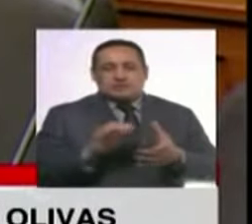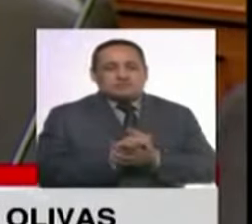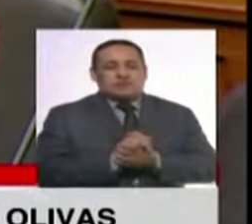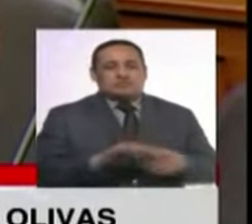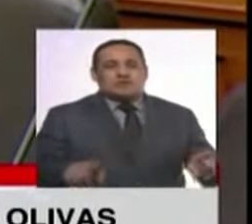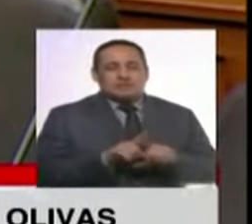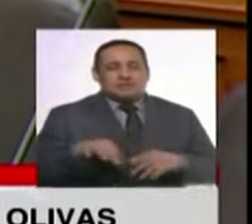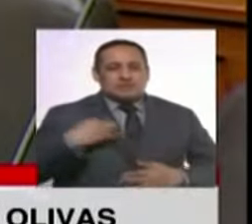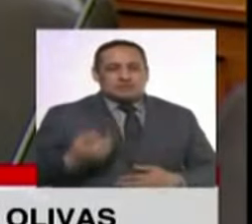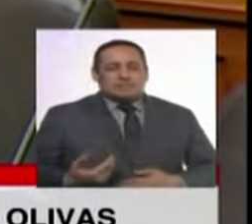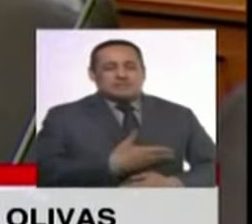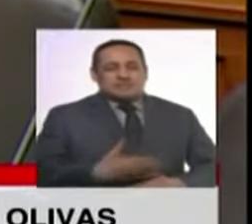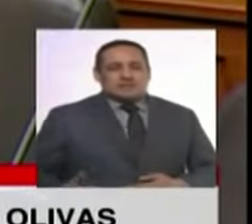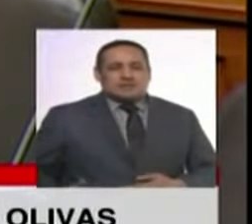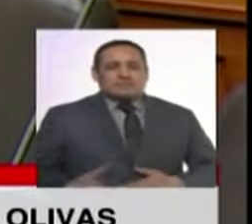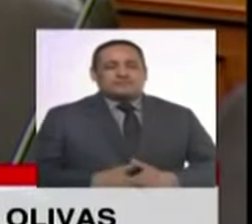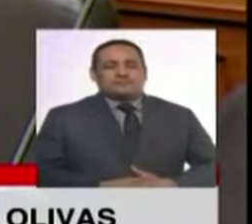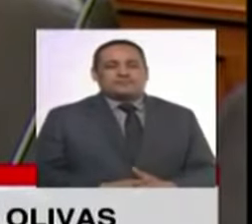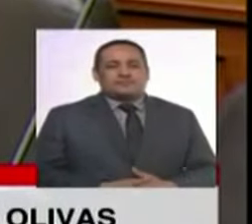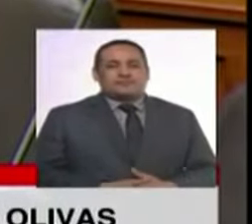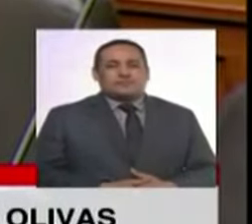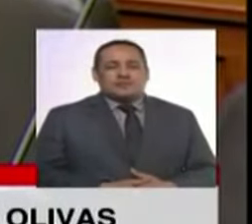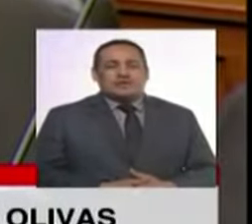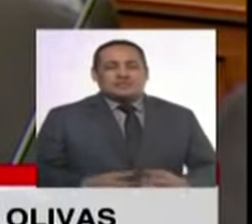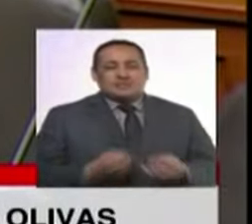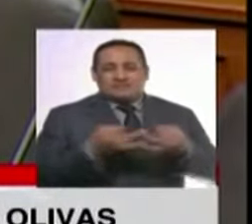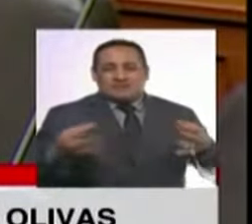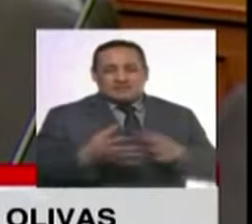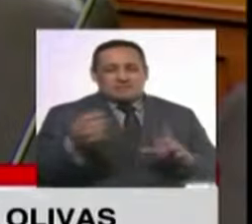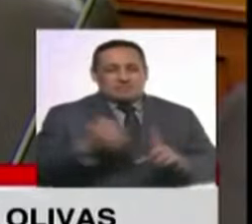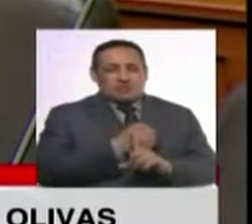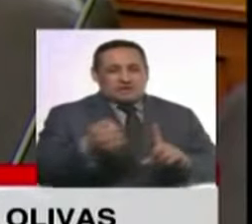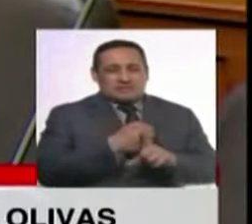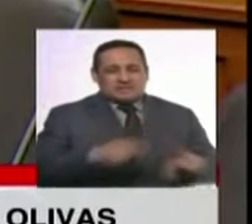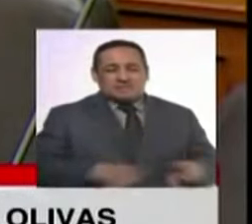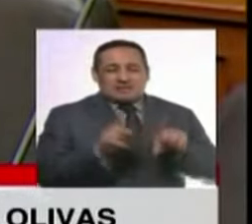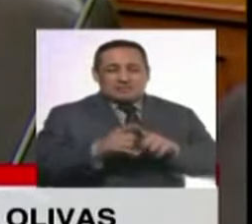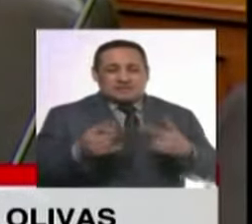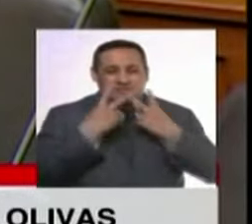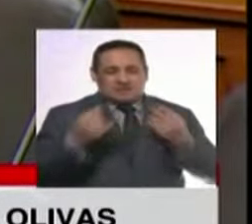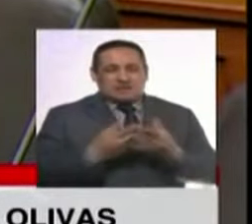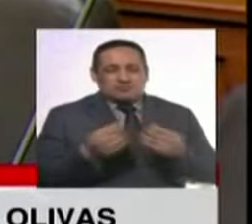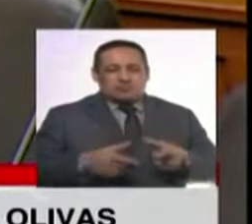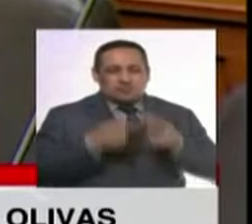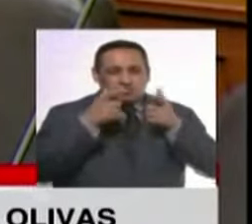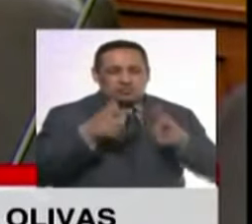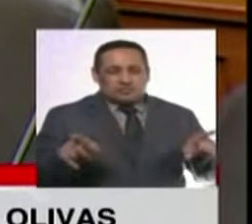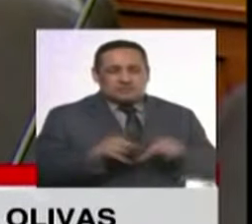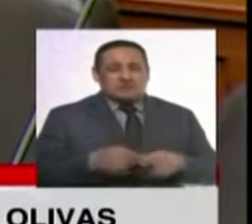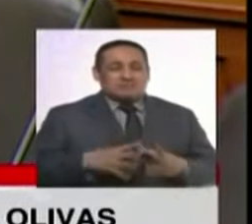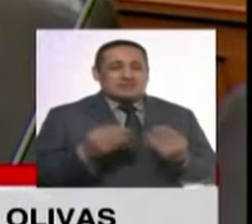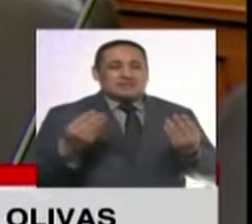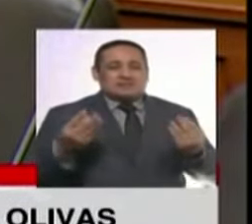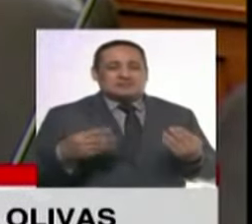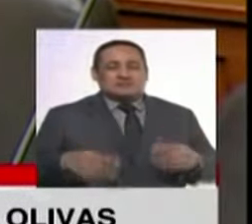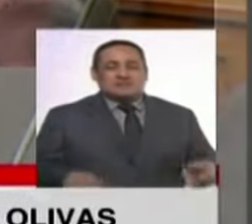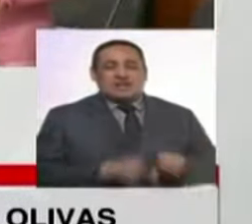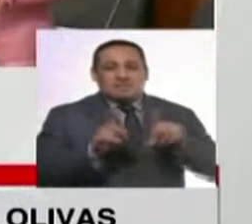señora presidenta los índices de violencia e incidencia de inseguridad ciudadana son críticos